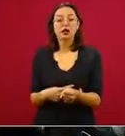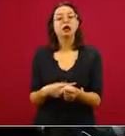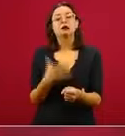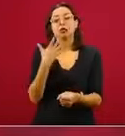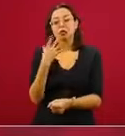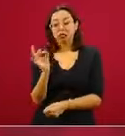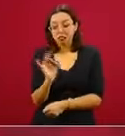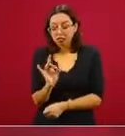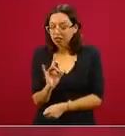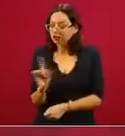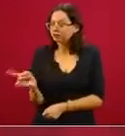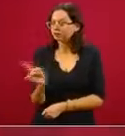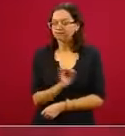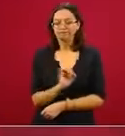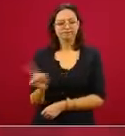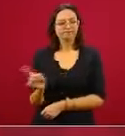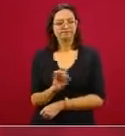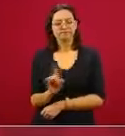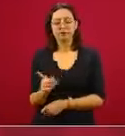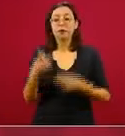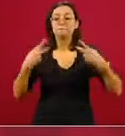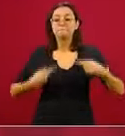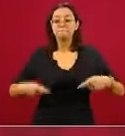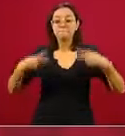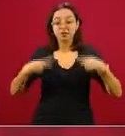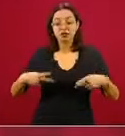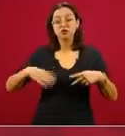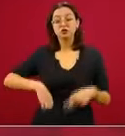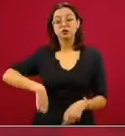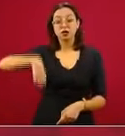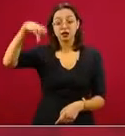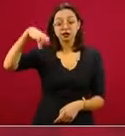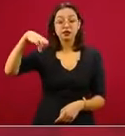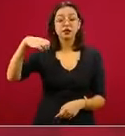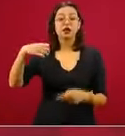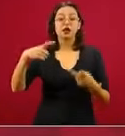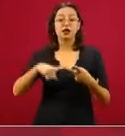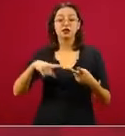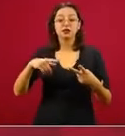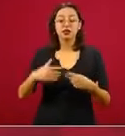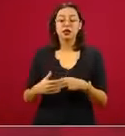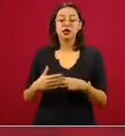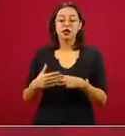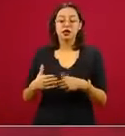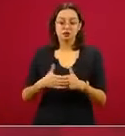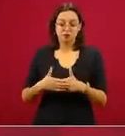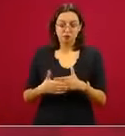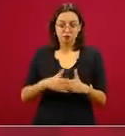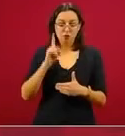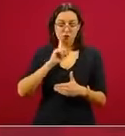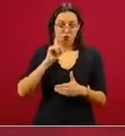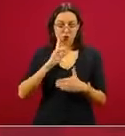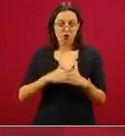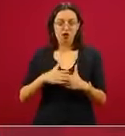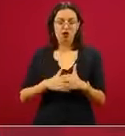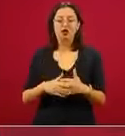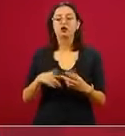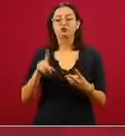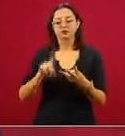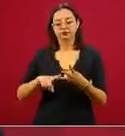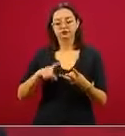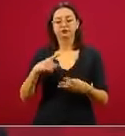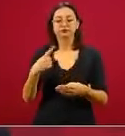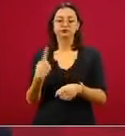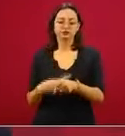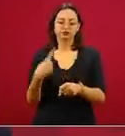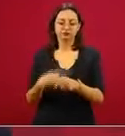no debe confiarse, en particular las personas adultas mayores, las embarazadas y quienes tienen enfermedades crónicas, como